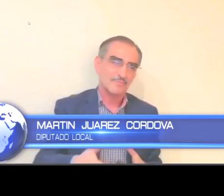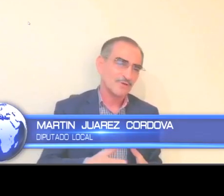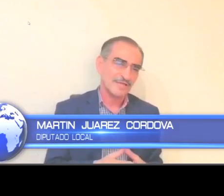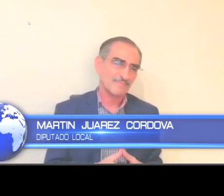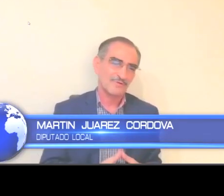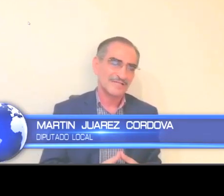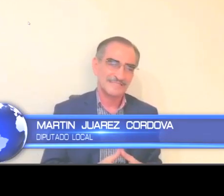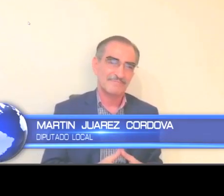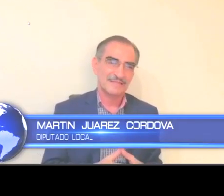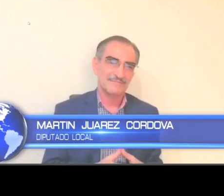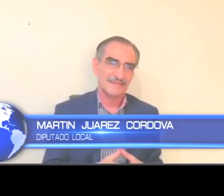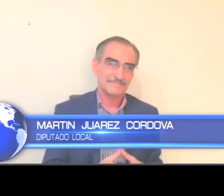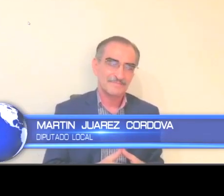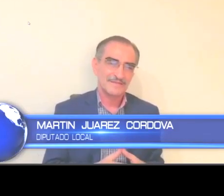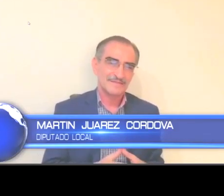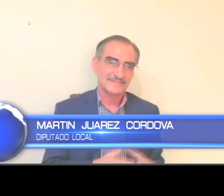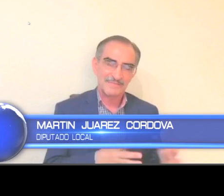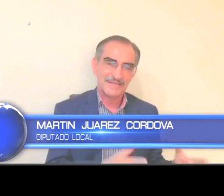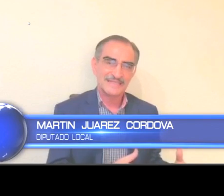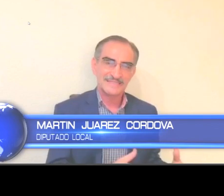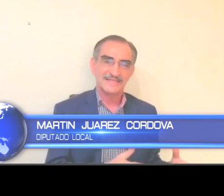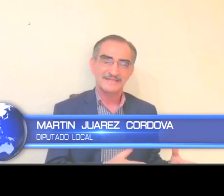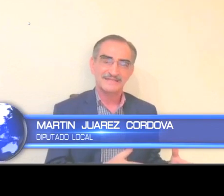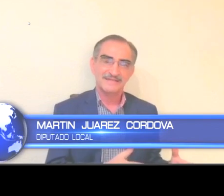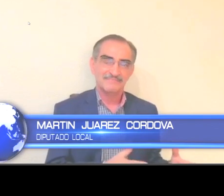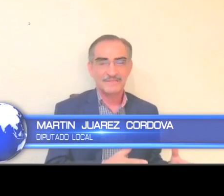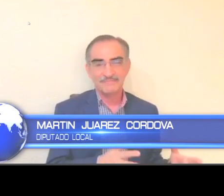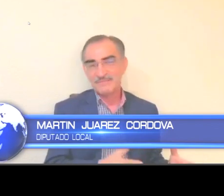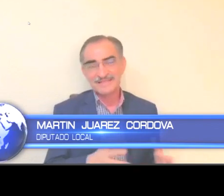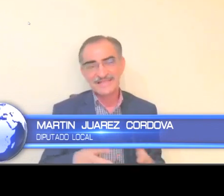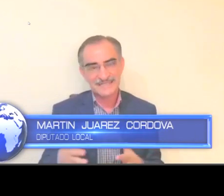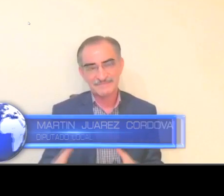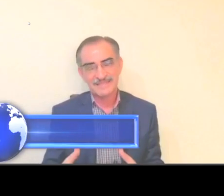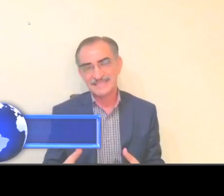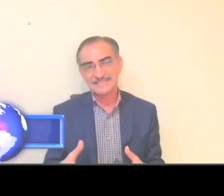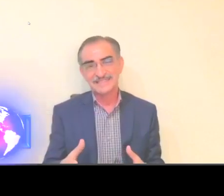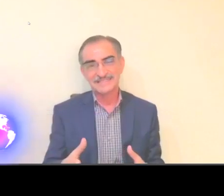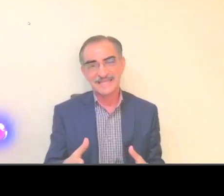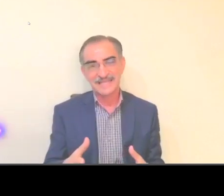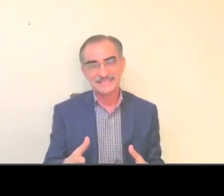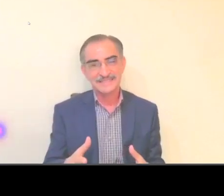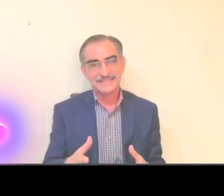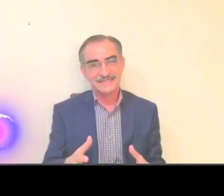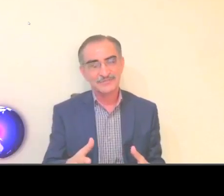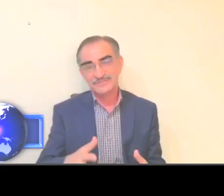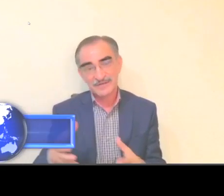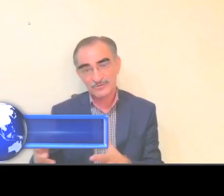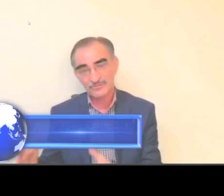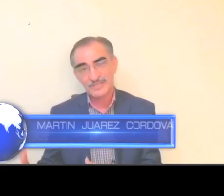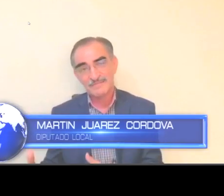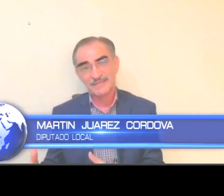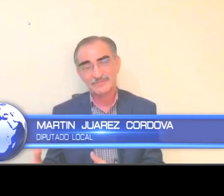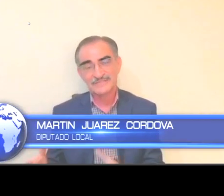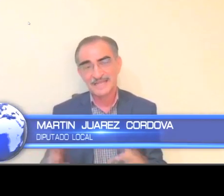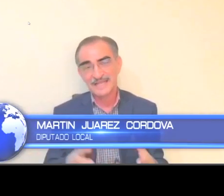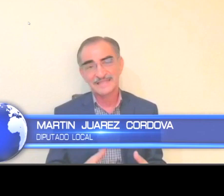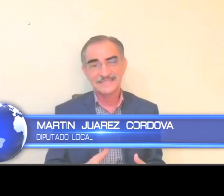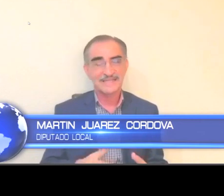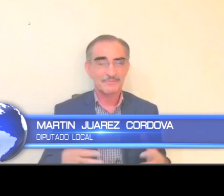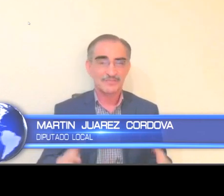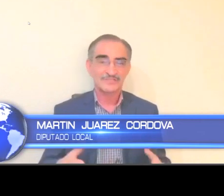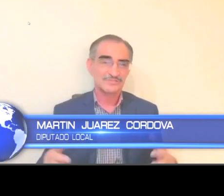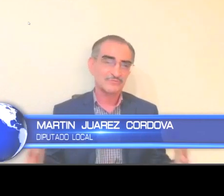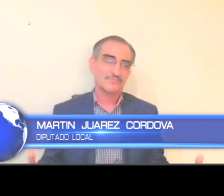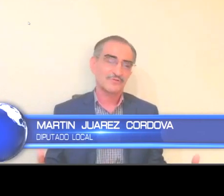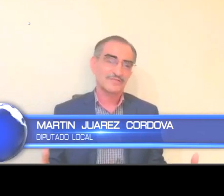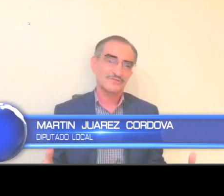situaciones como por ejemplo en esta pandemia, saber qué hacer, implementar las medidas necesarias, contar con los elementos que garanticen